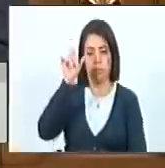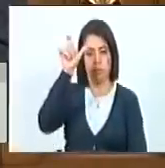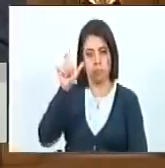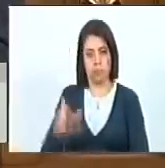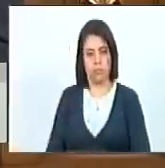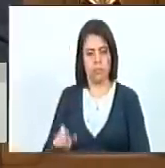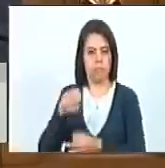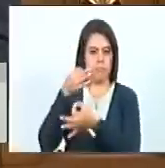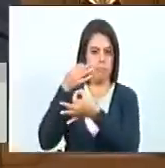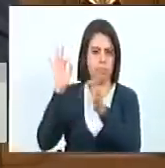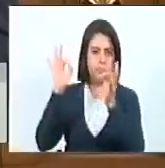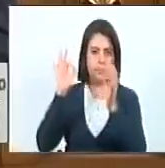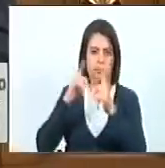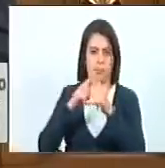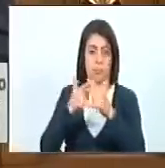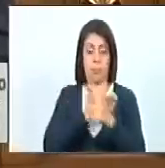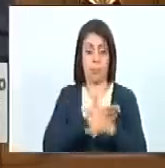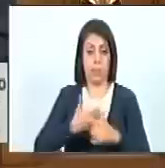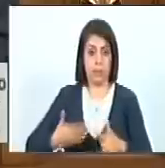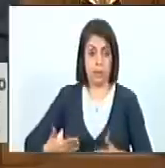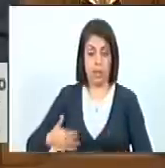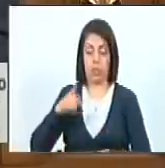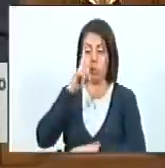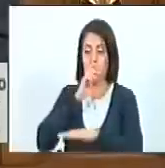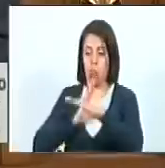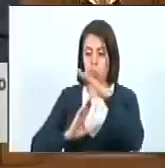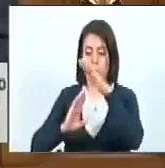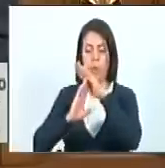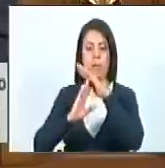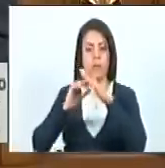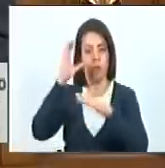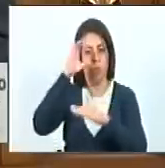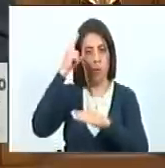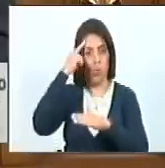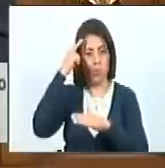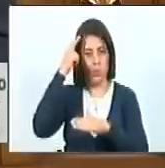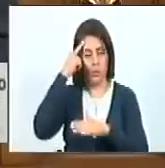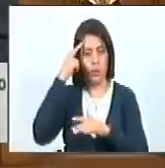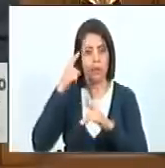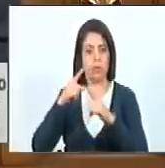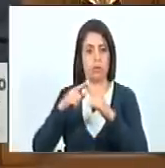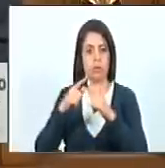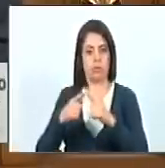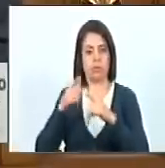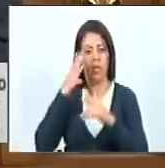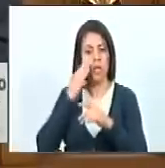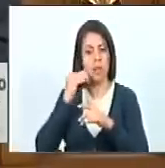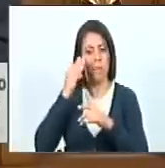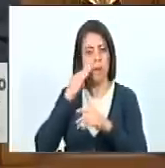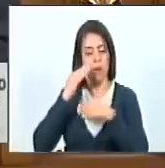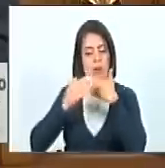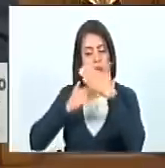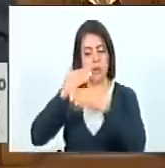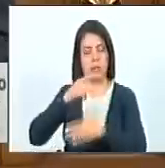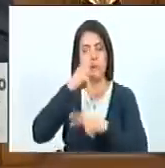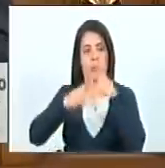ser extraordinario, humilde, consciente y de tal trayectoria política.